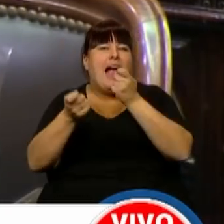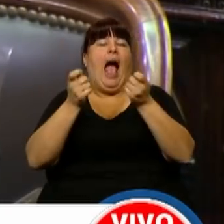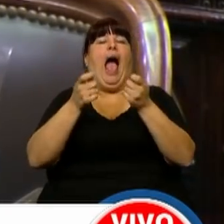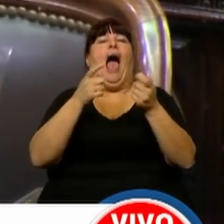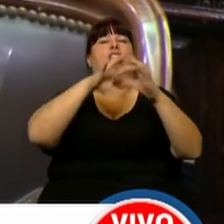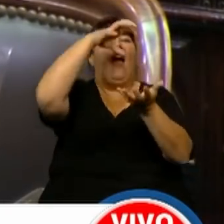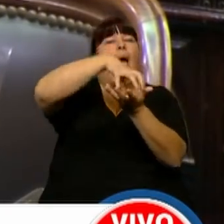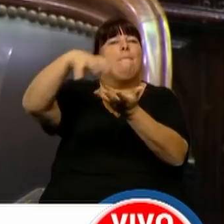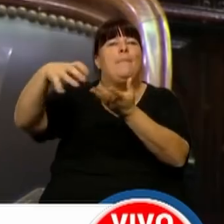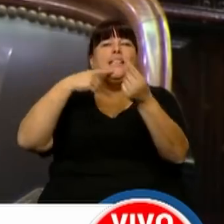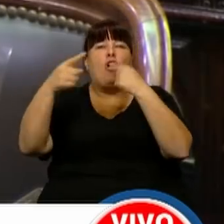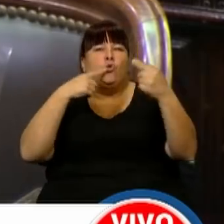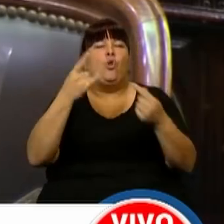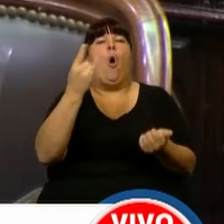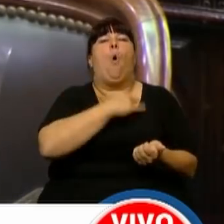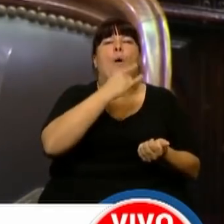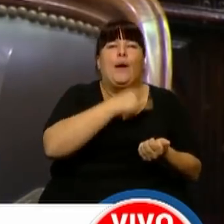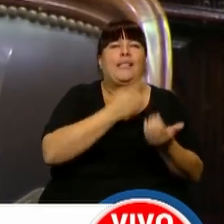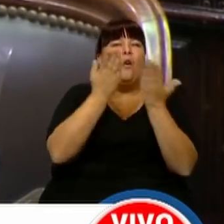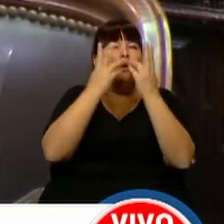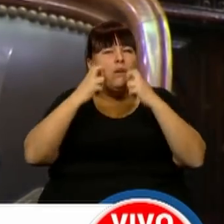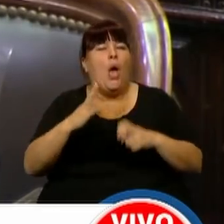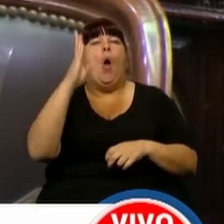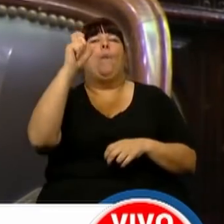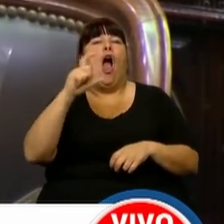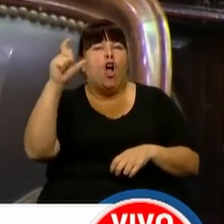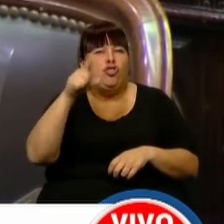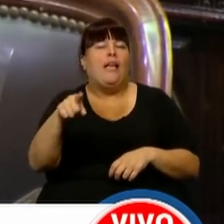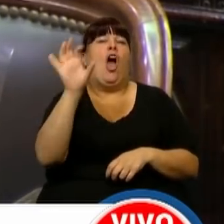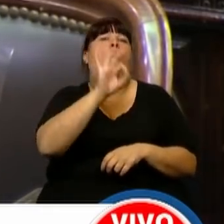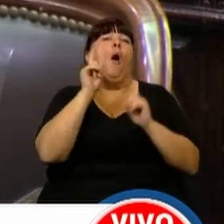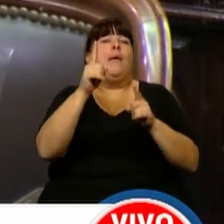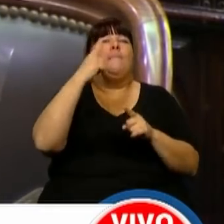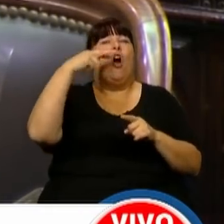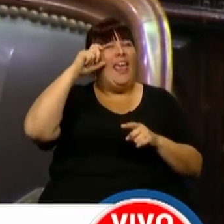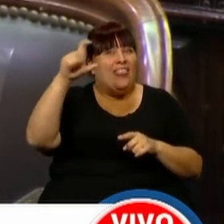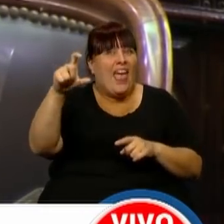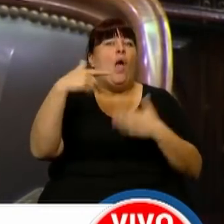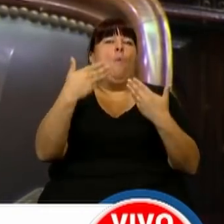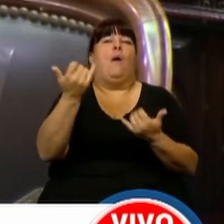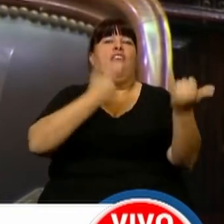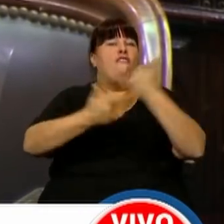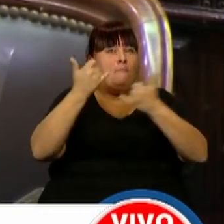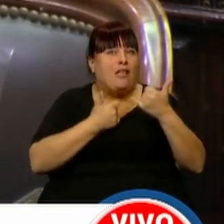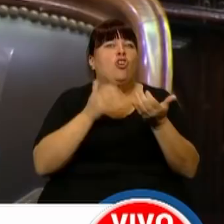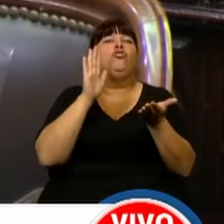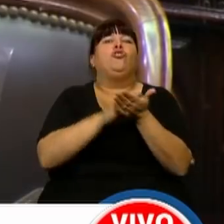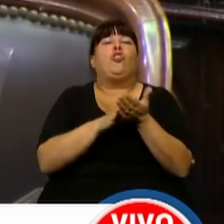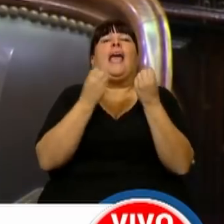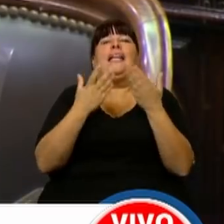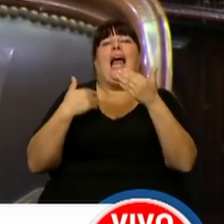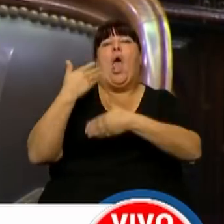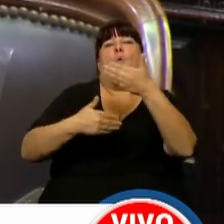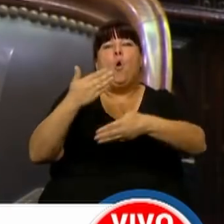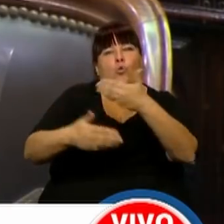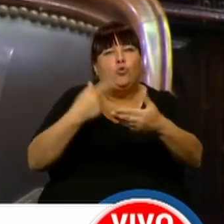distintas consultoras, las universidades, el Banco Central o el propio INDEC pueda llegar a tener respecto de la evolución de